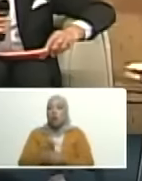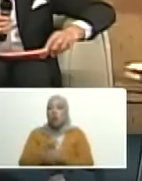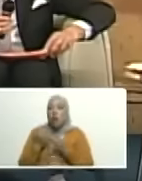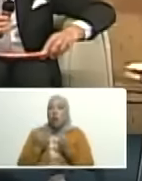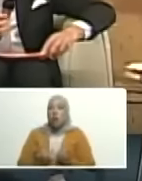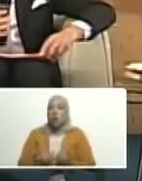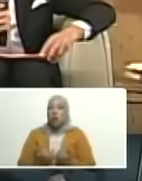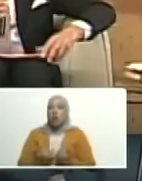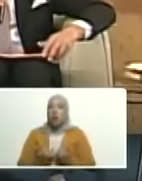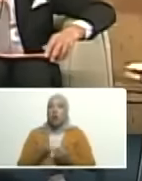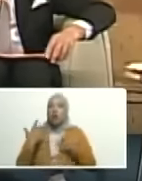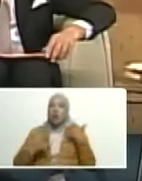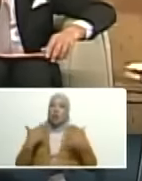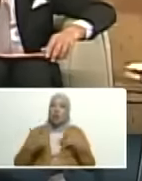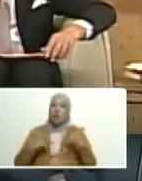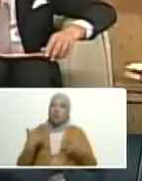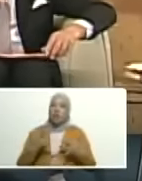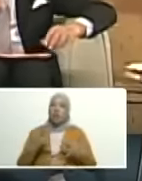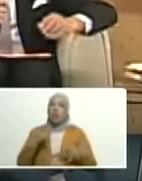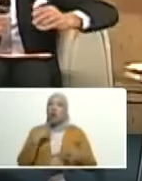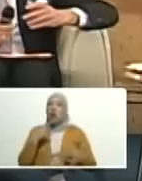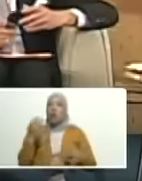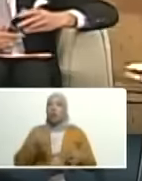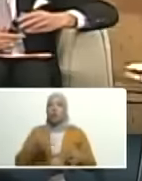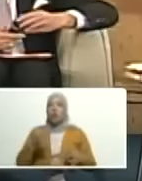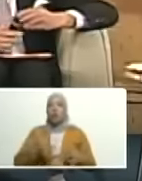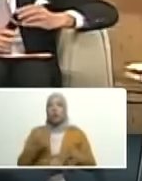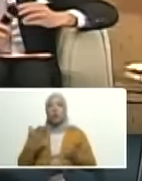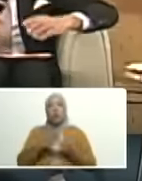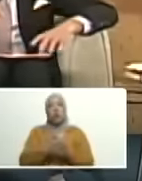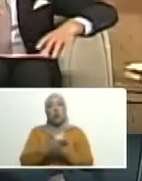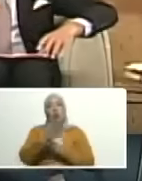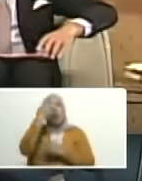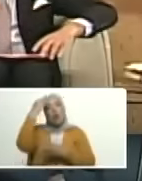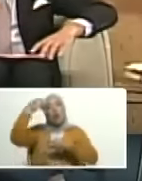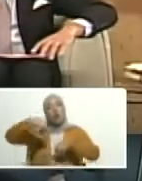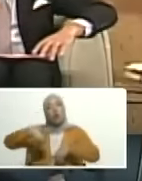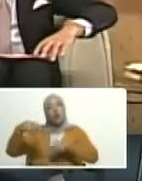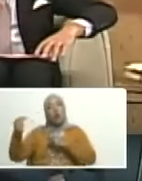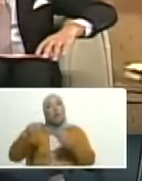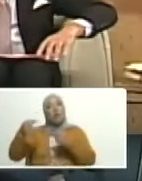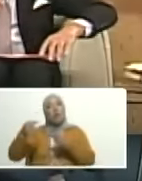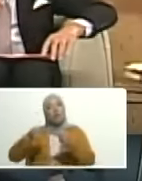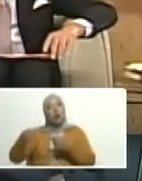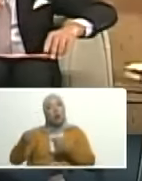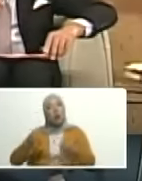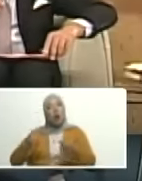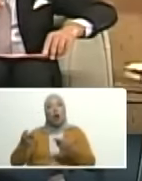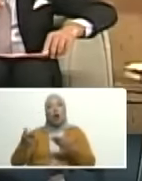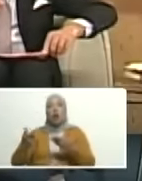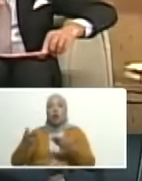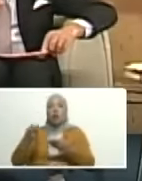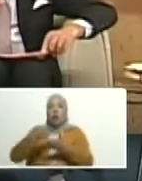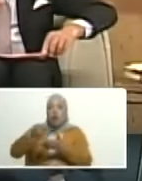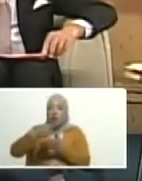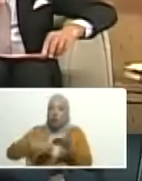momento de la actividad, ¿verdad? Como sí. Parte de los acuerdos, las conversaciones, las firmas que hemos